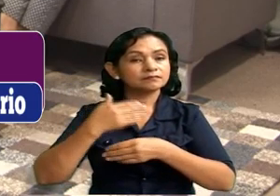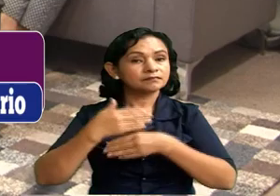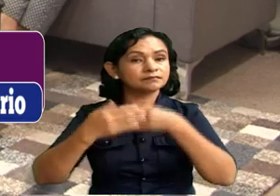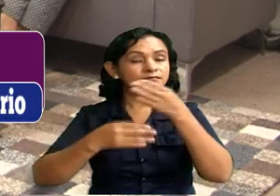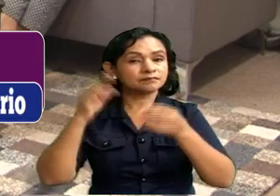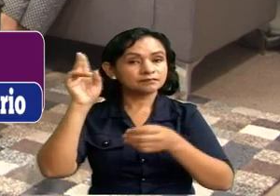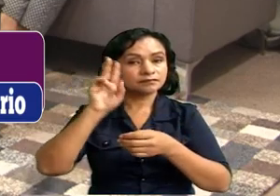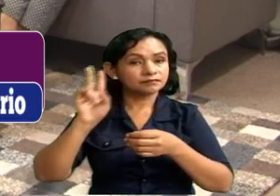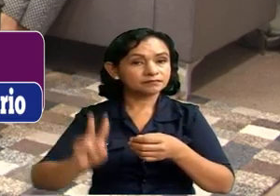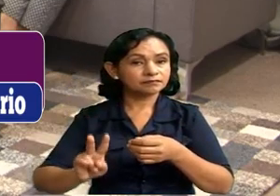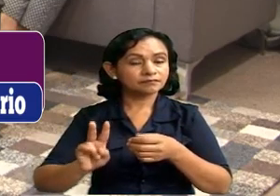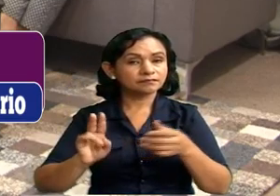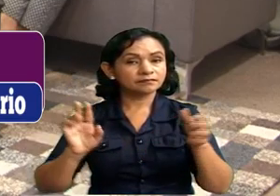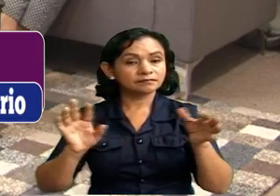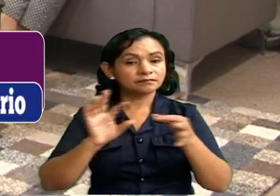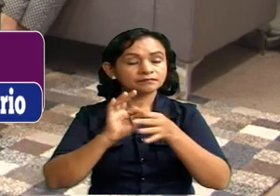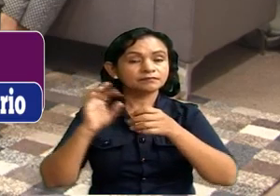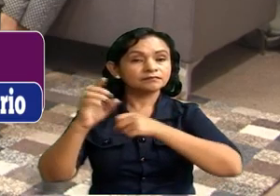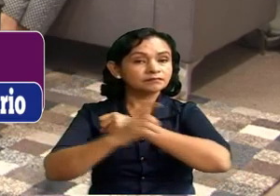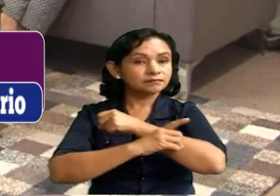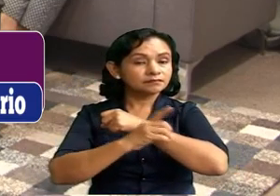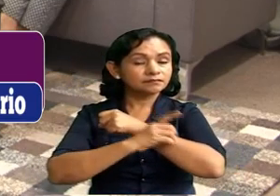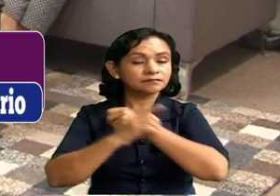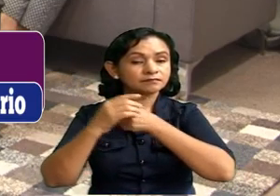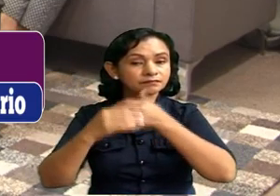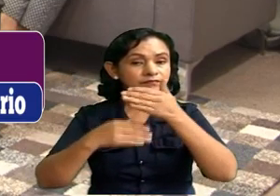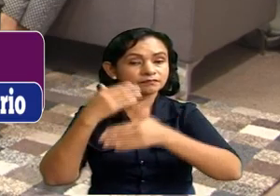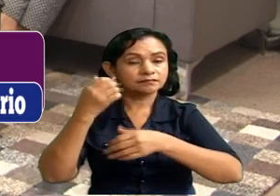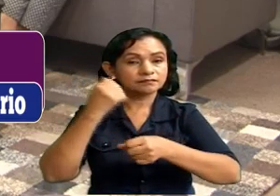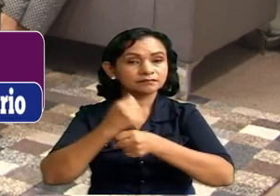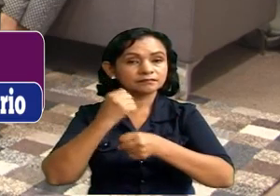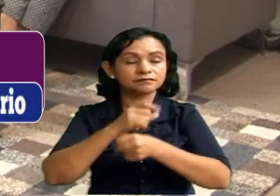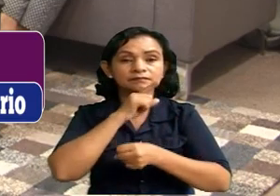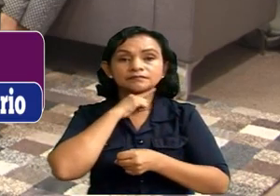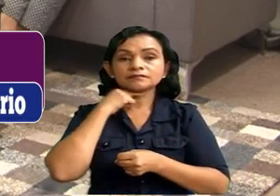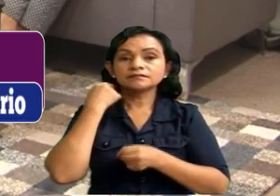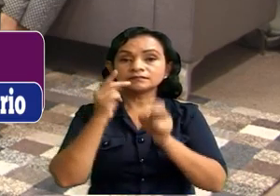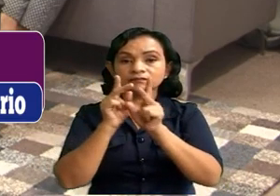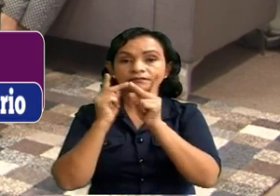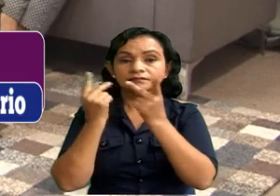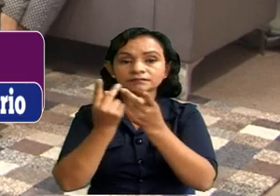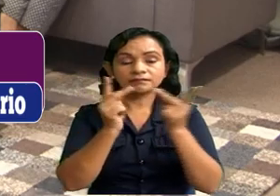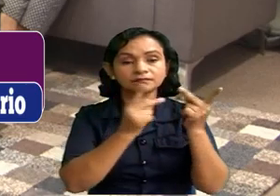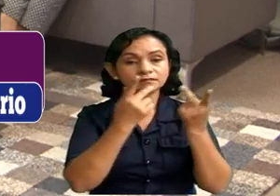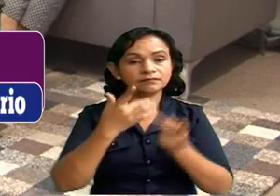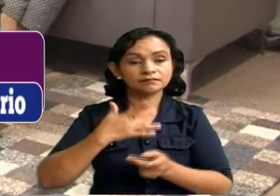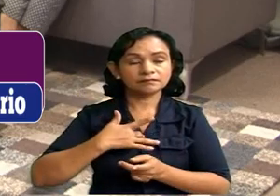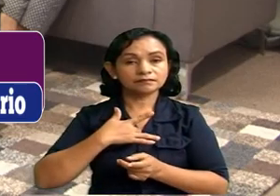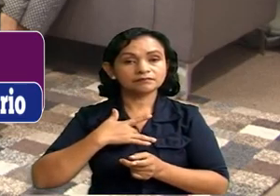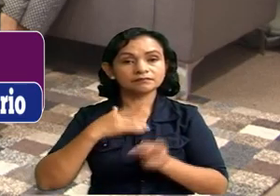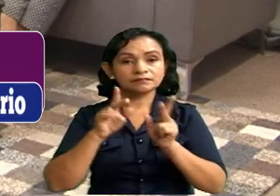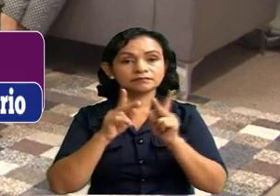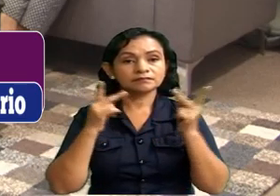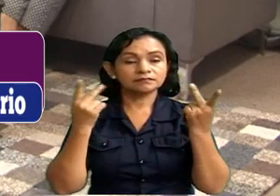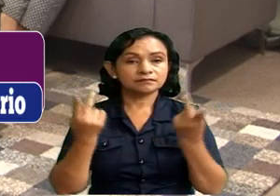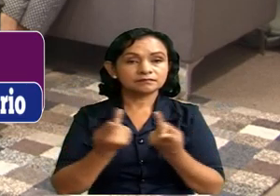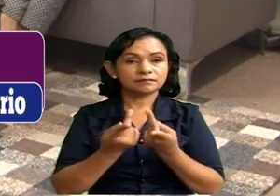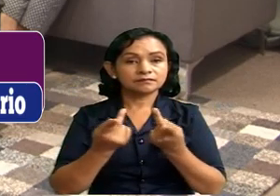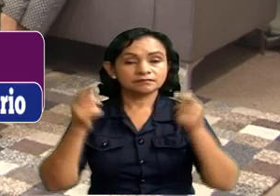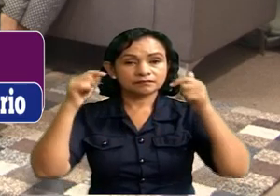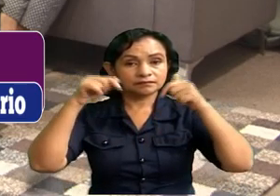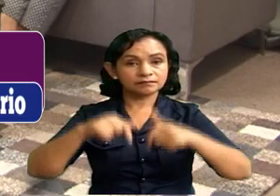que nosotros con el comandante Daniel Ortega, venimos trabajando en las realidades de nuestro pueblo, en lo que necesita nuestro pueblo. Entonces